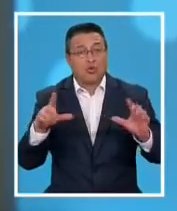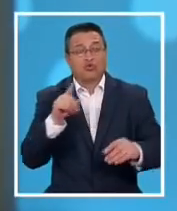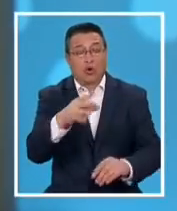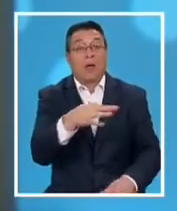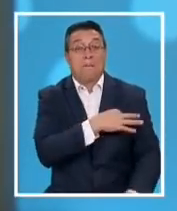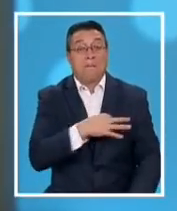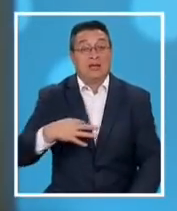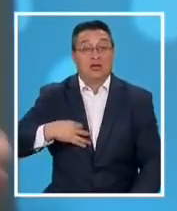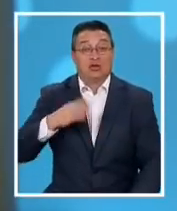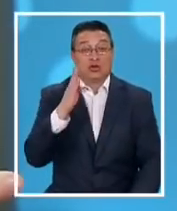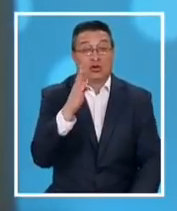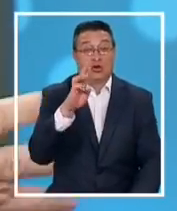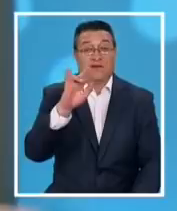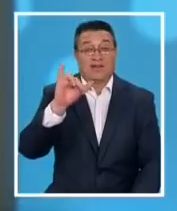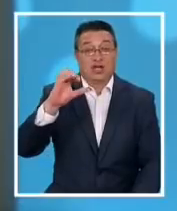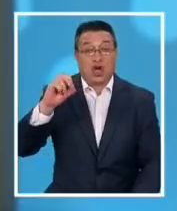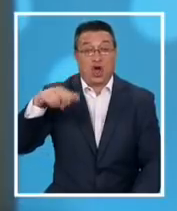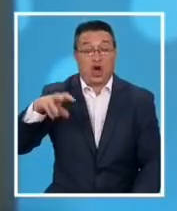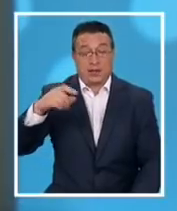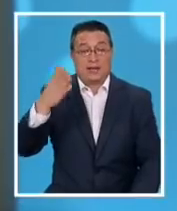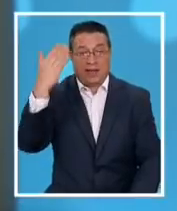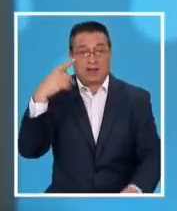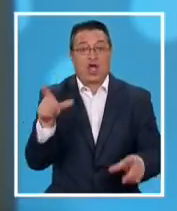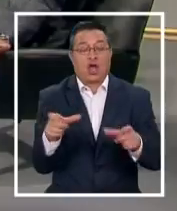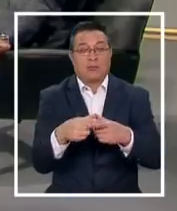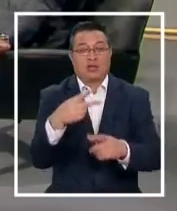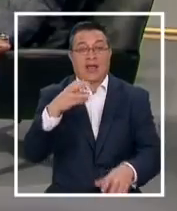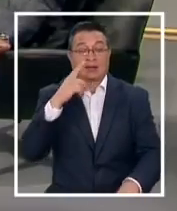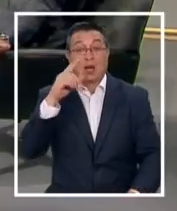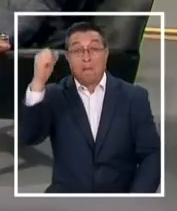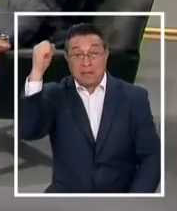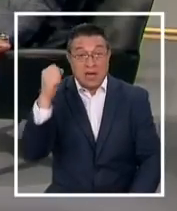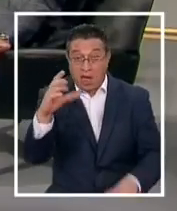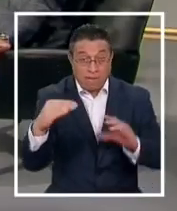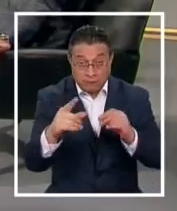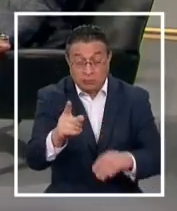el ministro Briones porque convivimos en la Comisión de Hacienda. ¿Y con el presidente Piñera? No.